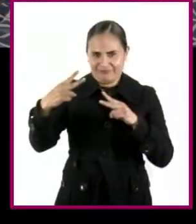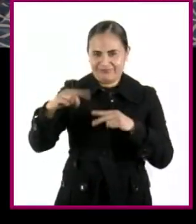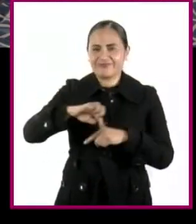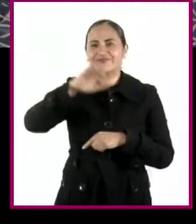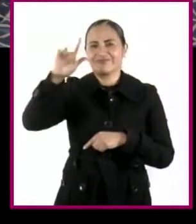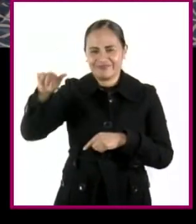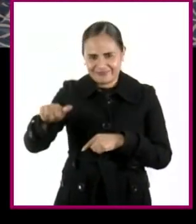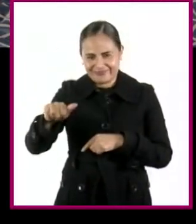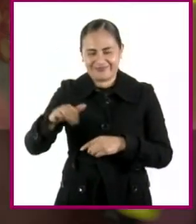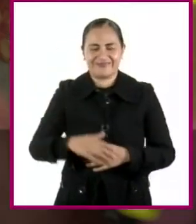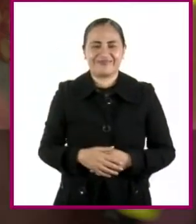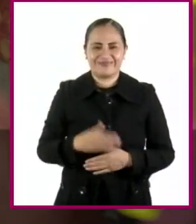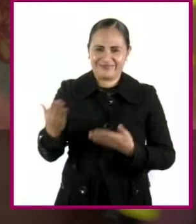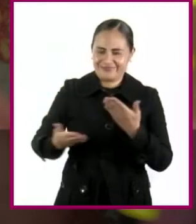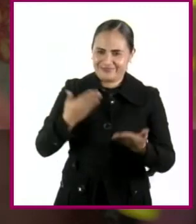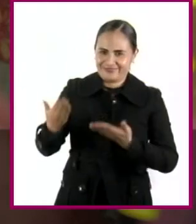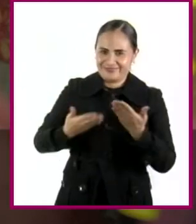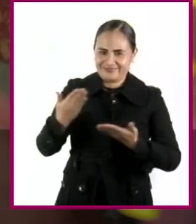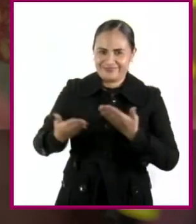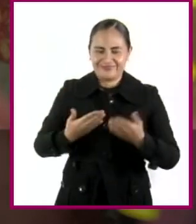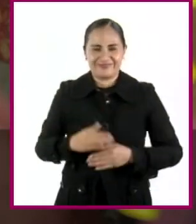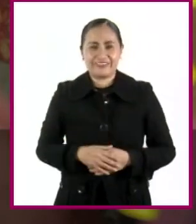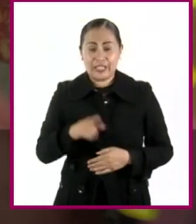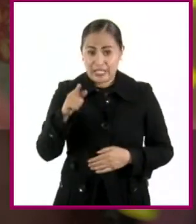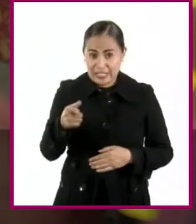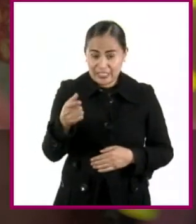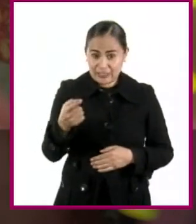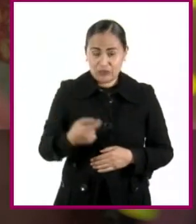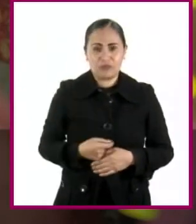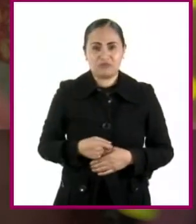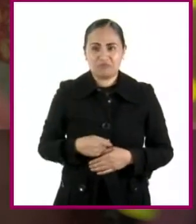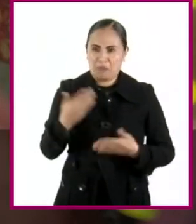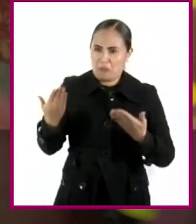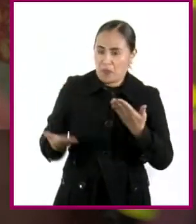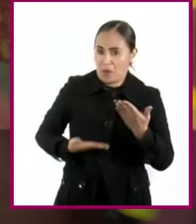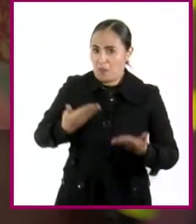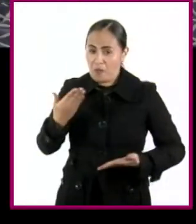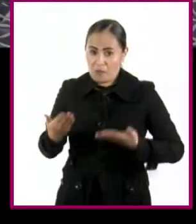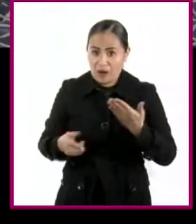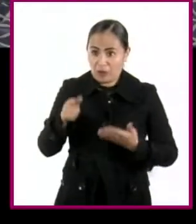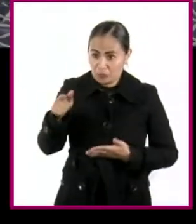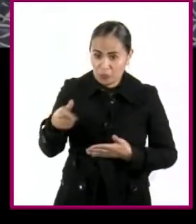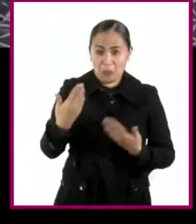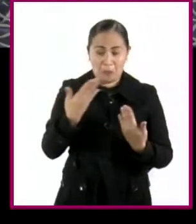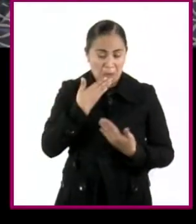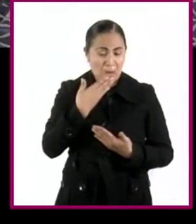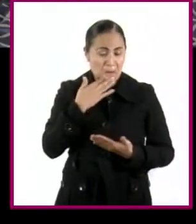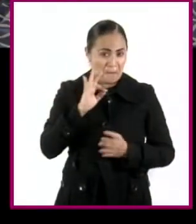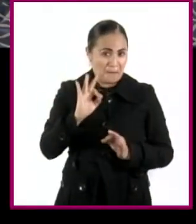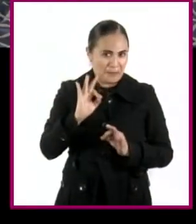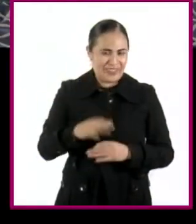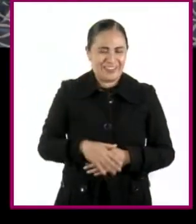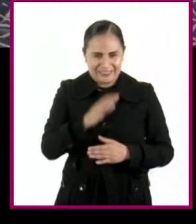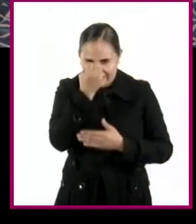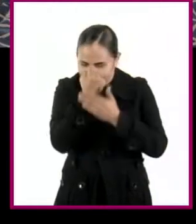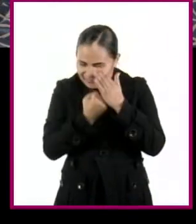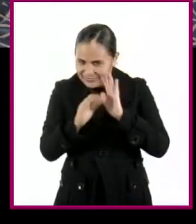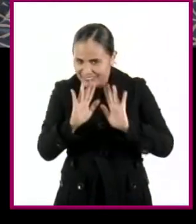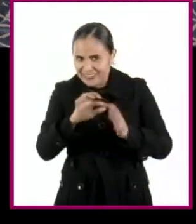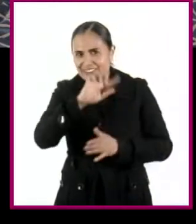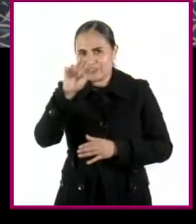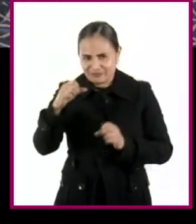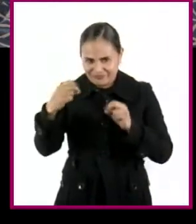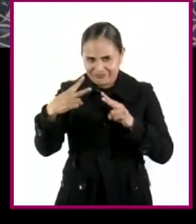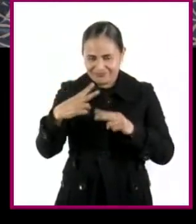Hasta pronto, bailarín. Por cierto, esos pasos los tenías bien guardados, ¿eh? Ya, nos vemos al rato. ¡Chao,